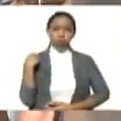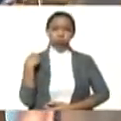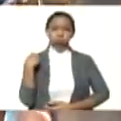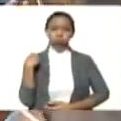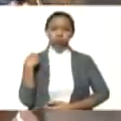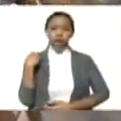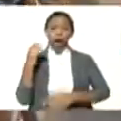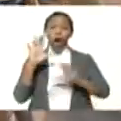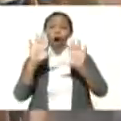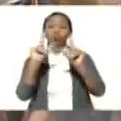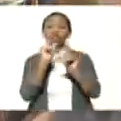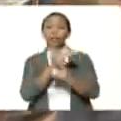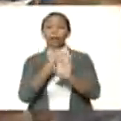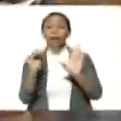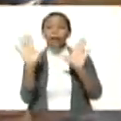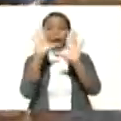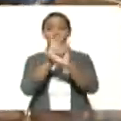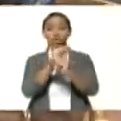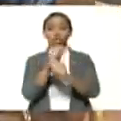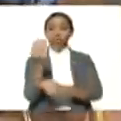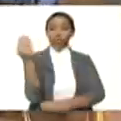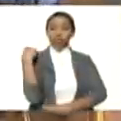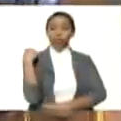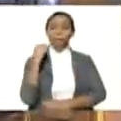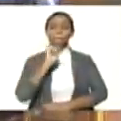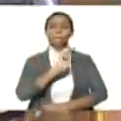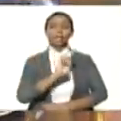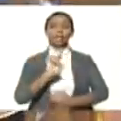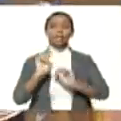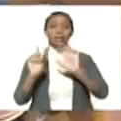eran las 11:30 de la noche de ayer, 27 de abril,